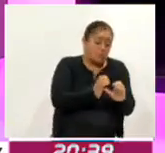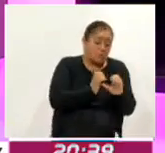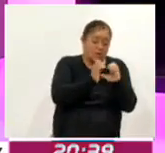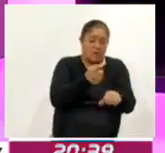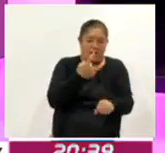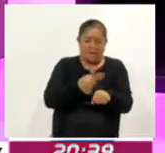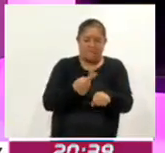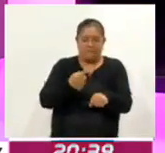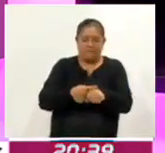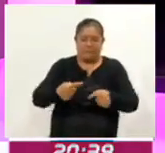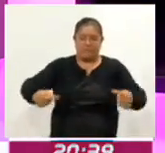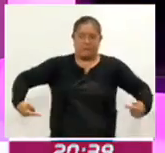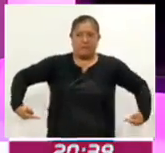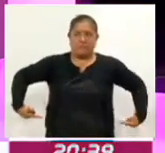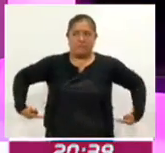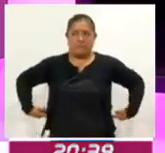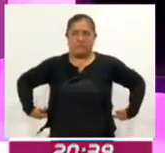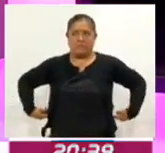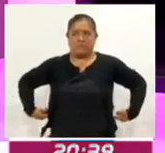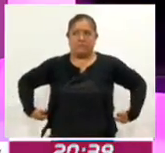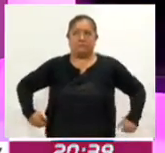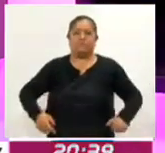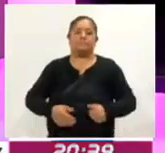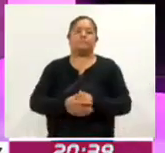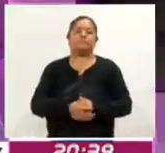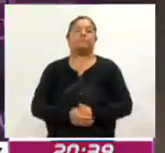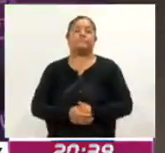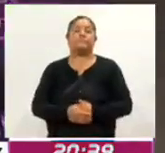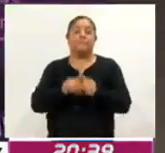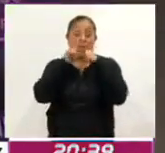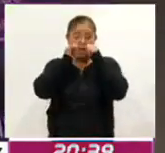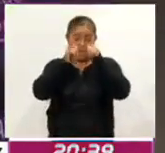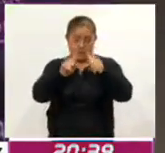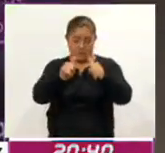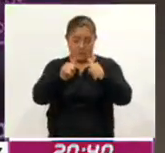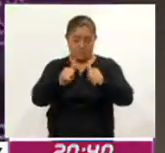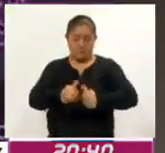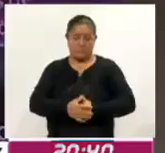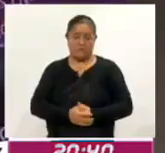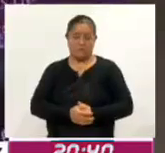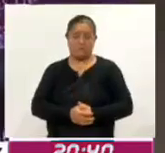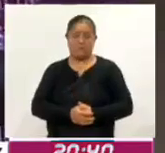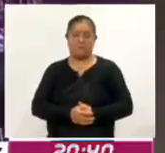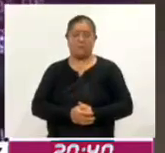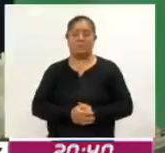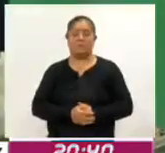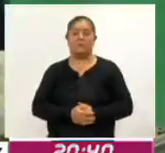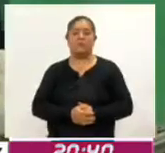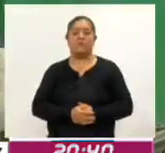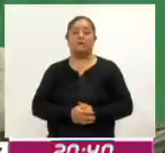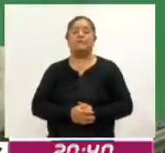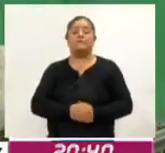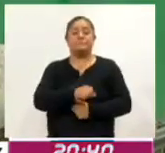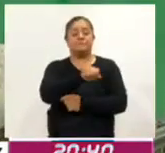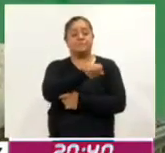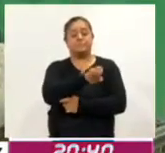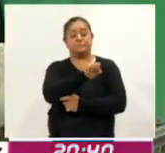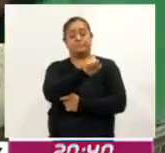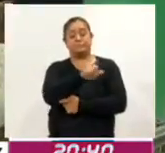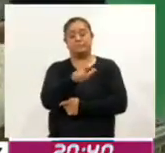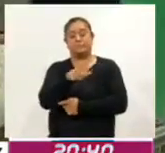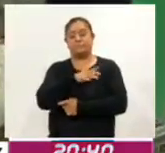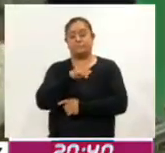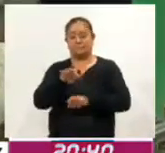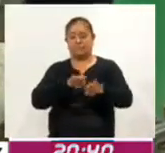renales. Pongamos atención a la siguiente información. El sector salud de Tlaxcala realiza acciones de concientización